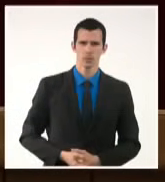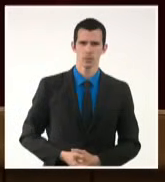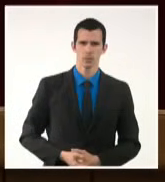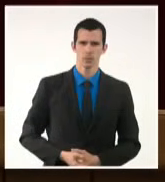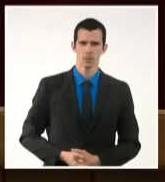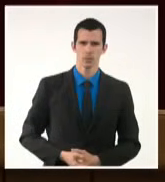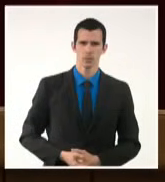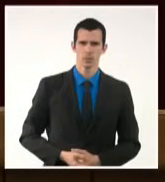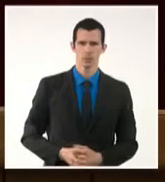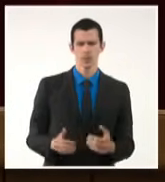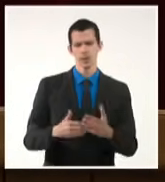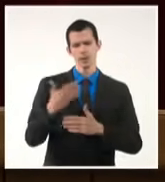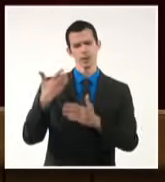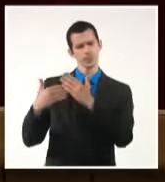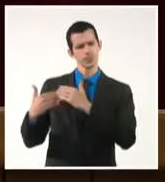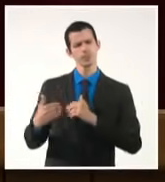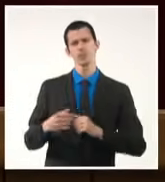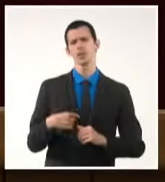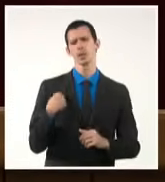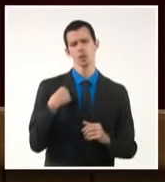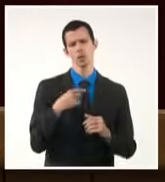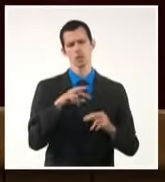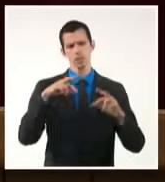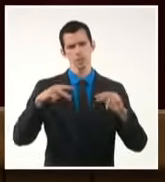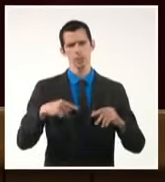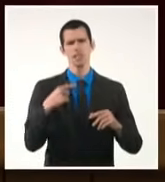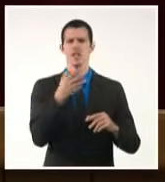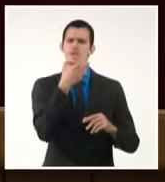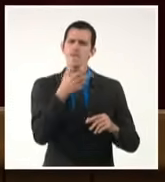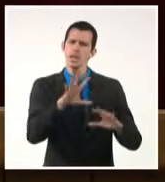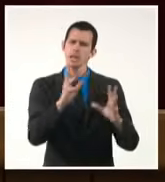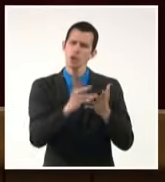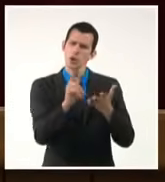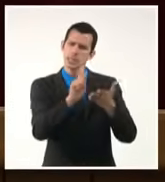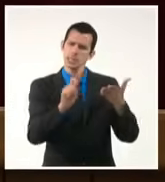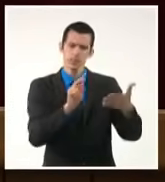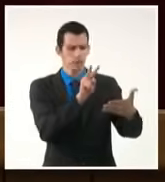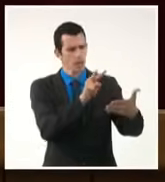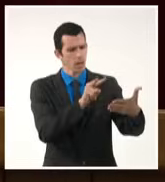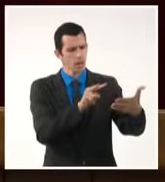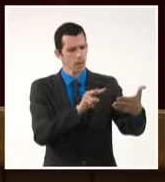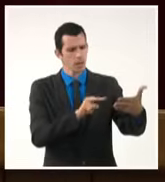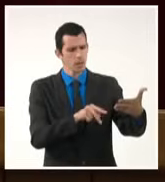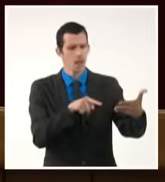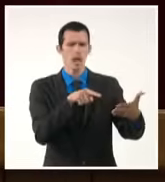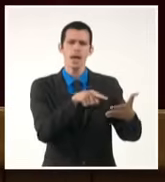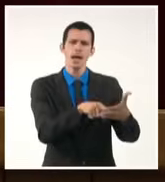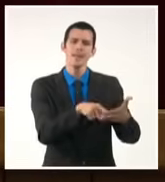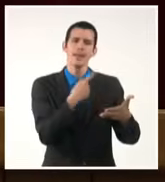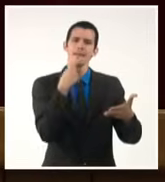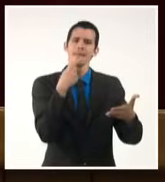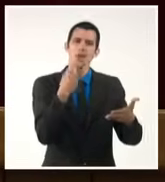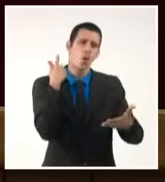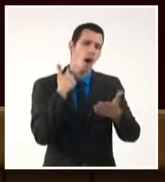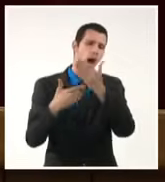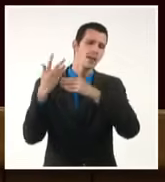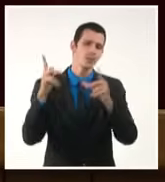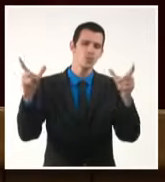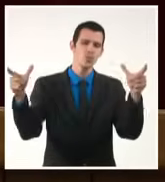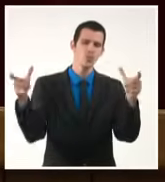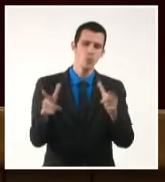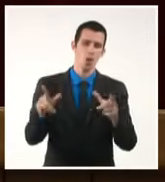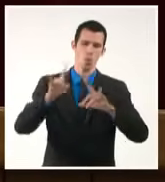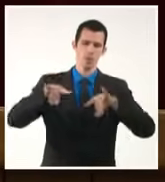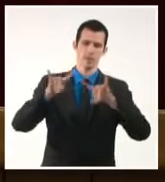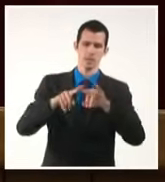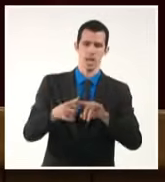Hace unos días, releyendo un discurso del comandante en jefe con los universitarios, a propósito de la cercanía del aniversario de la